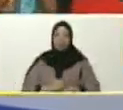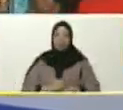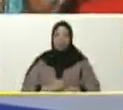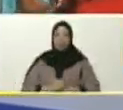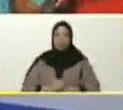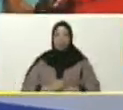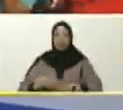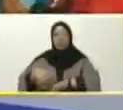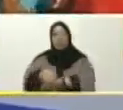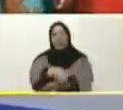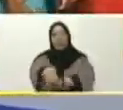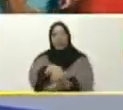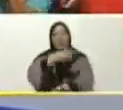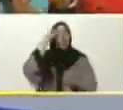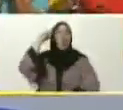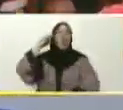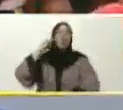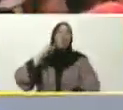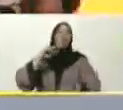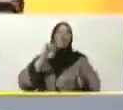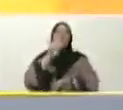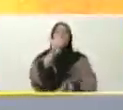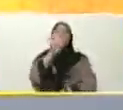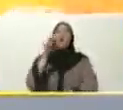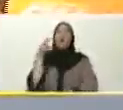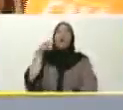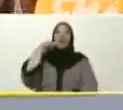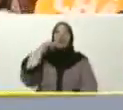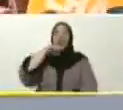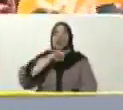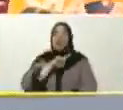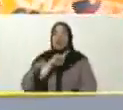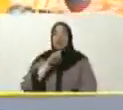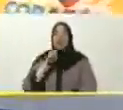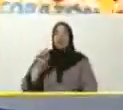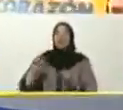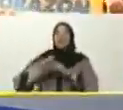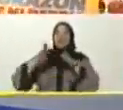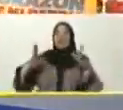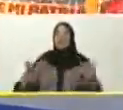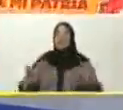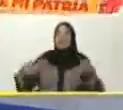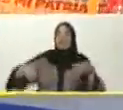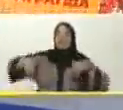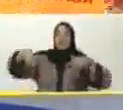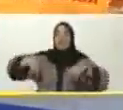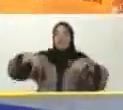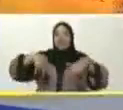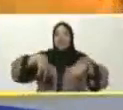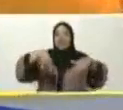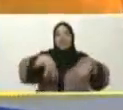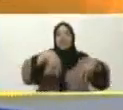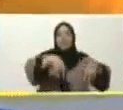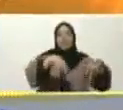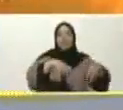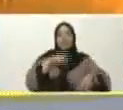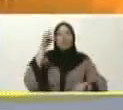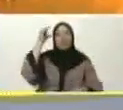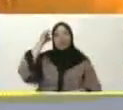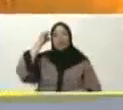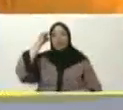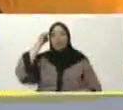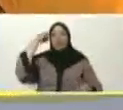en la Avenida Bolívar, aquel 4 de octubre, en la gigantesca manifestación, el día de